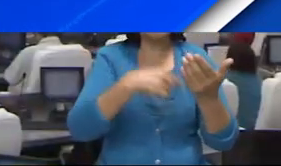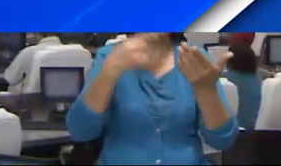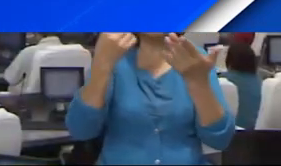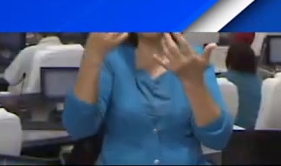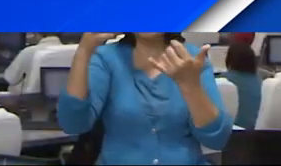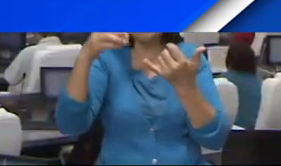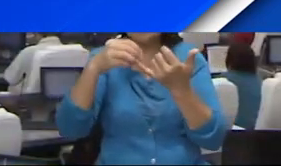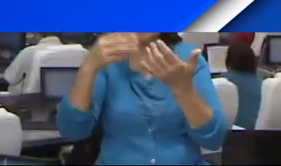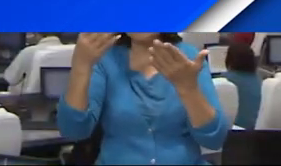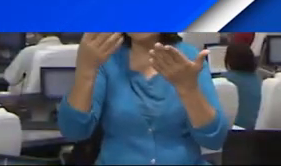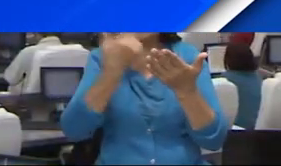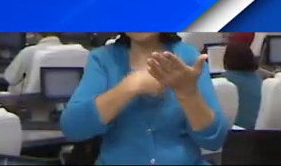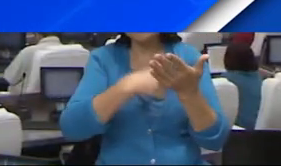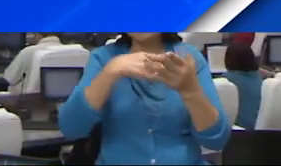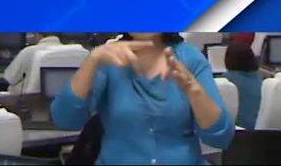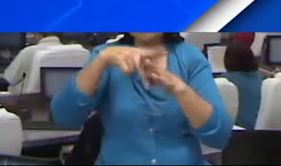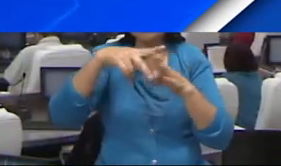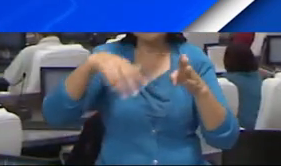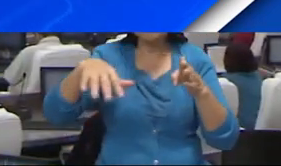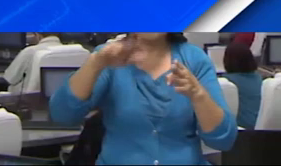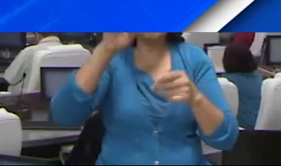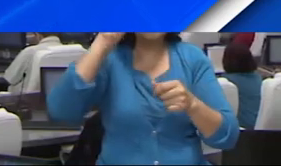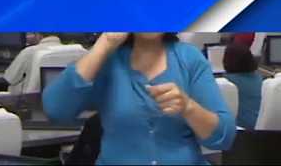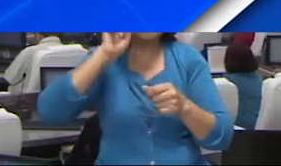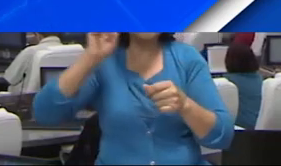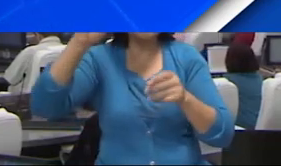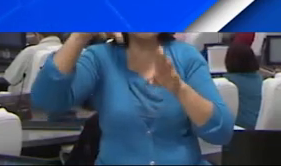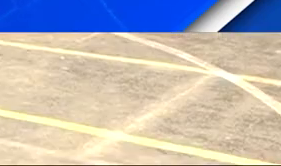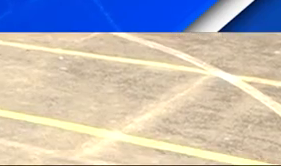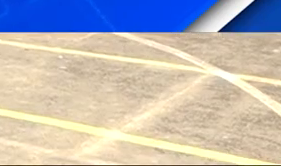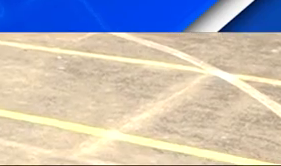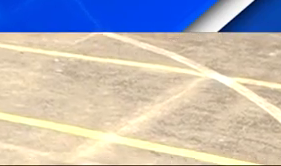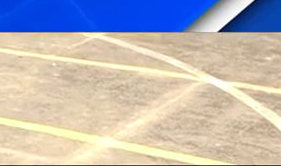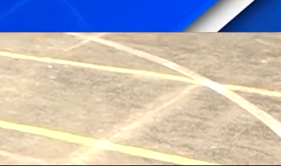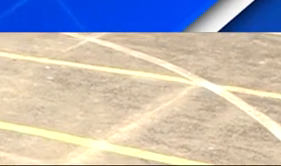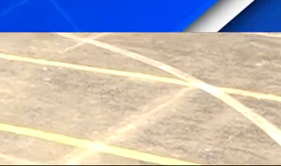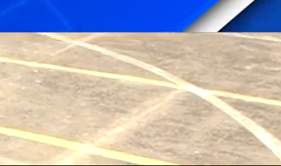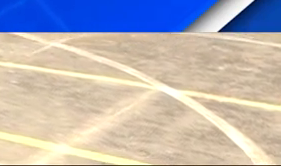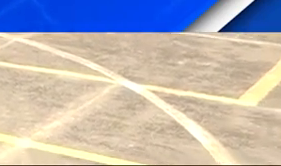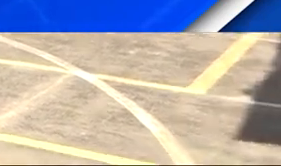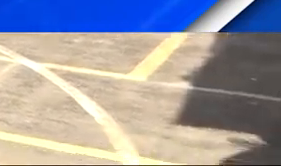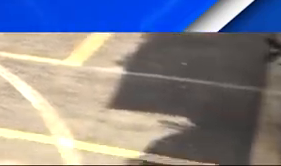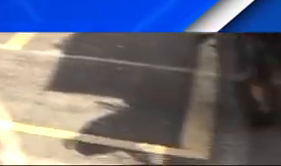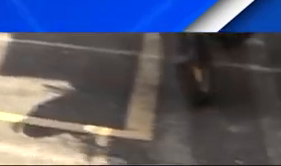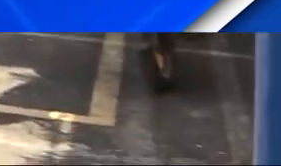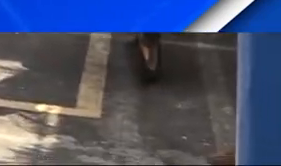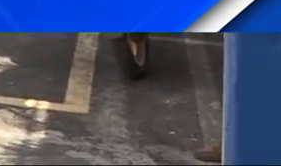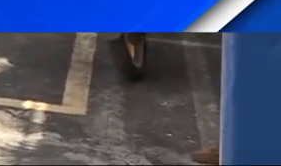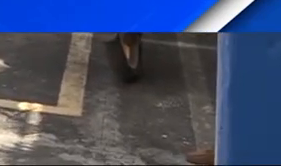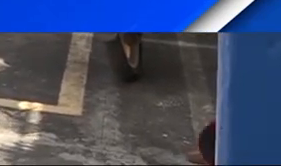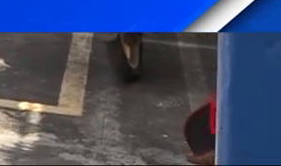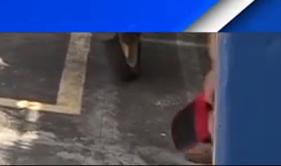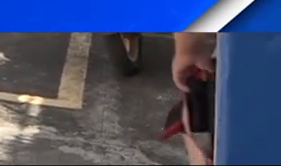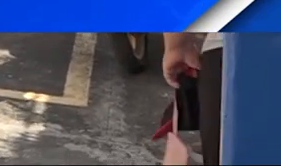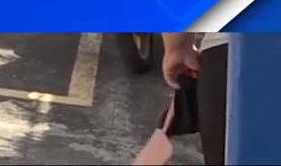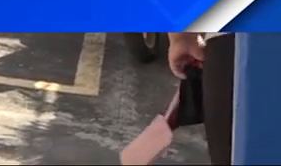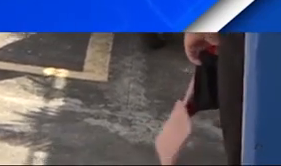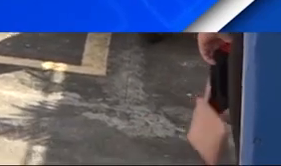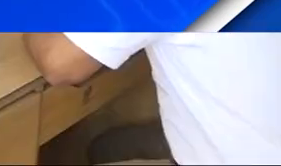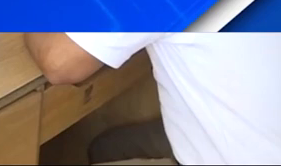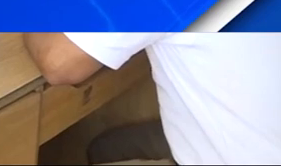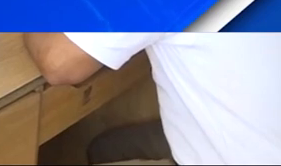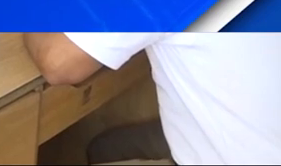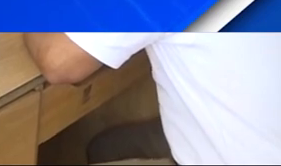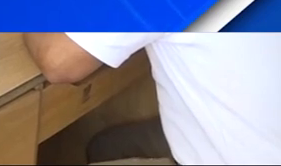oficio, escuela de campo y universidades en el campo. Asimismo, destacó la incorporación de la clase de inglés